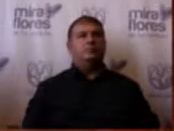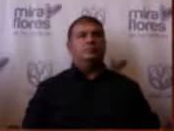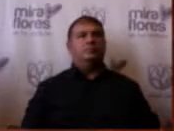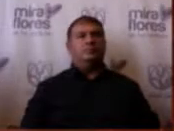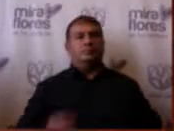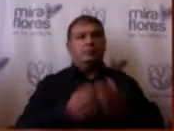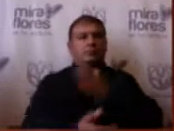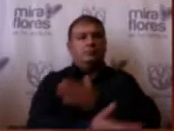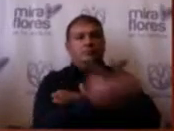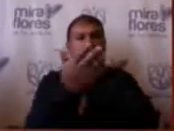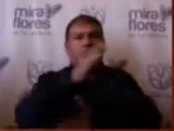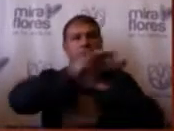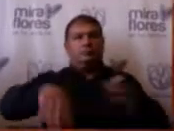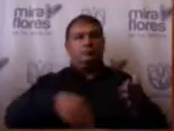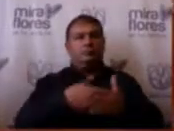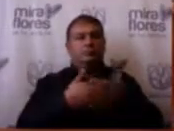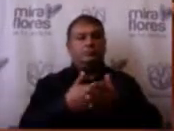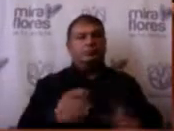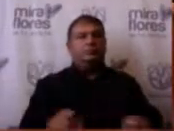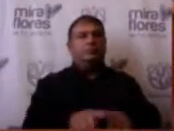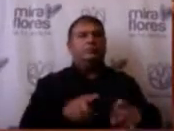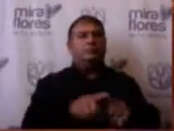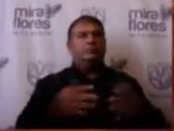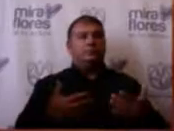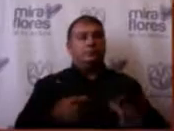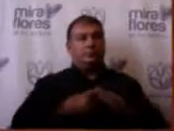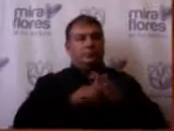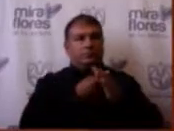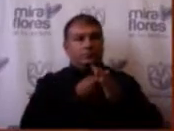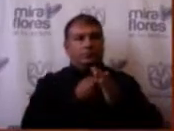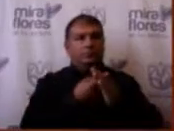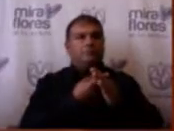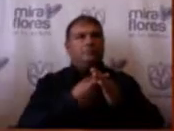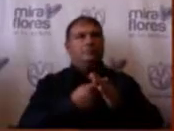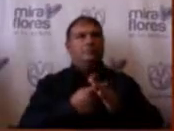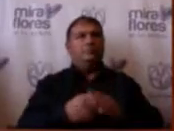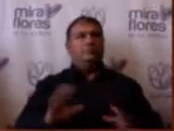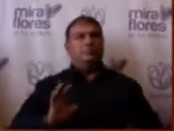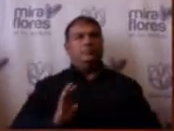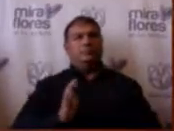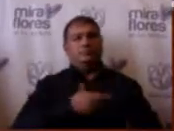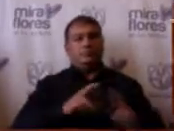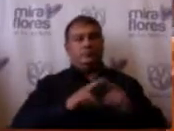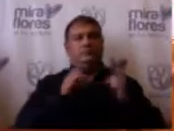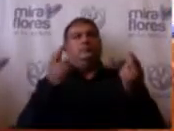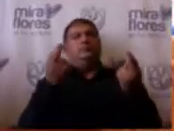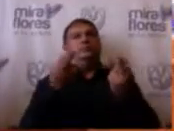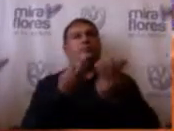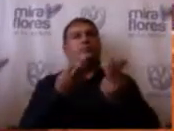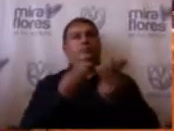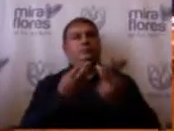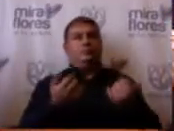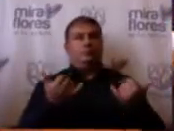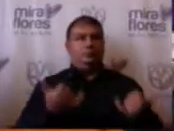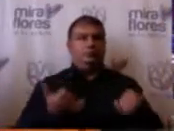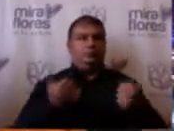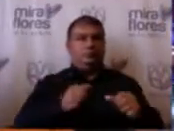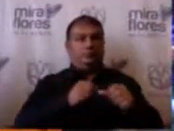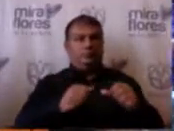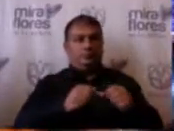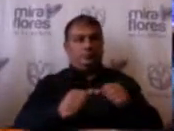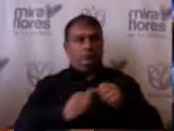muy buenos días con todos vamos a dar inicio a nuestra sesión ordinaria de la fecha hoy